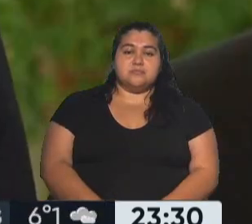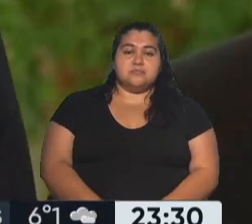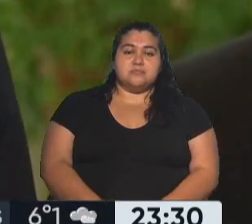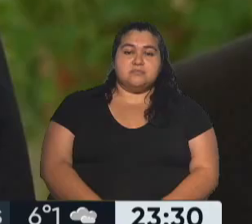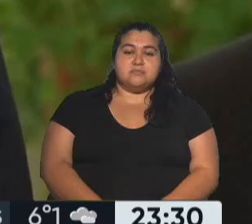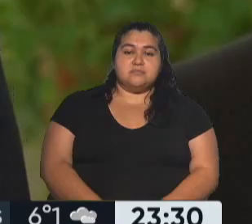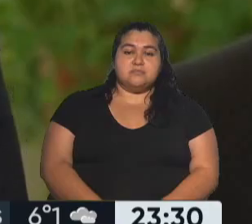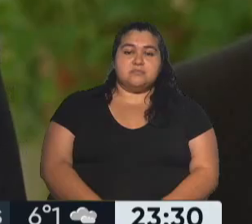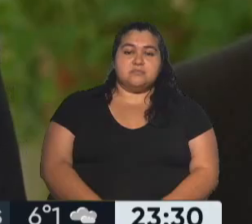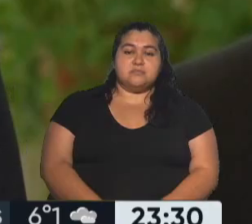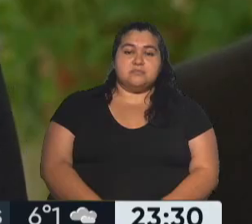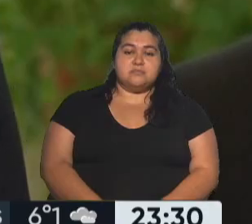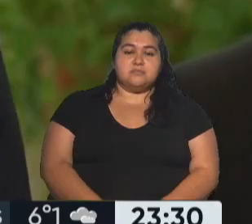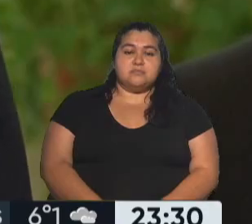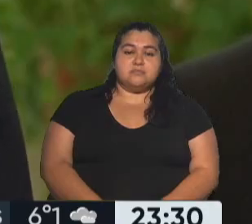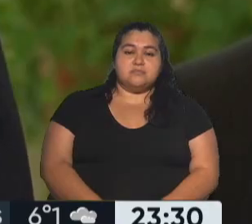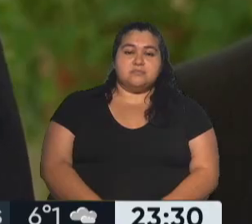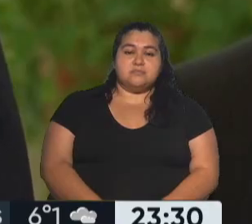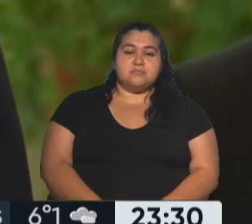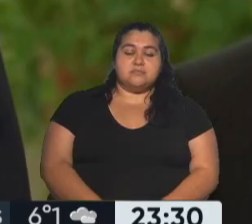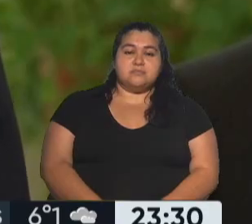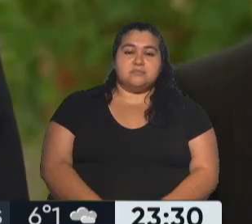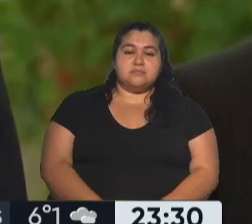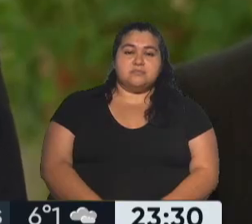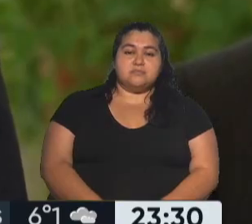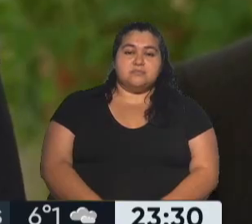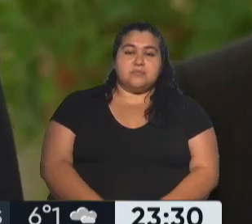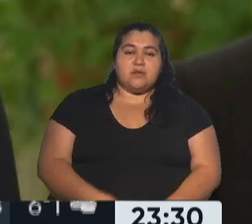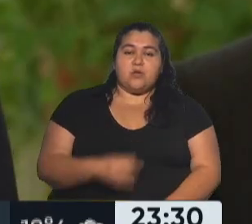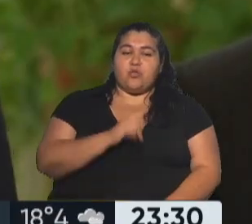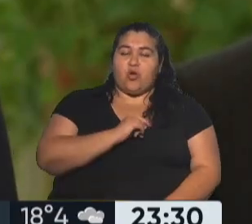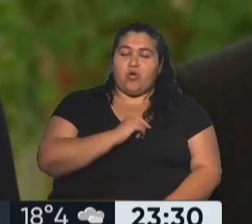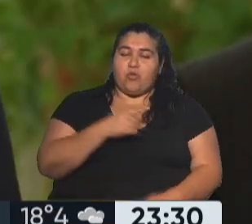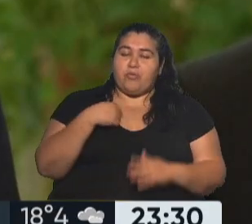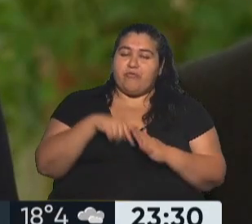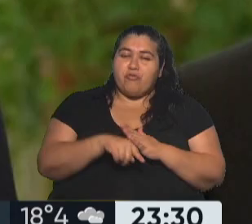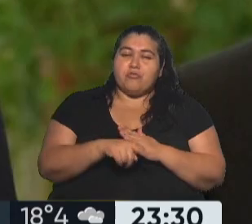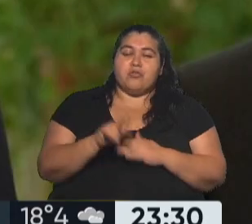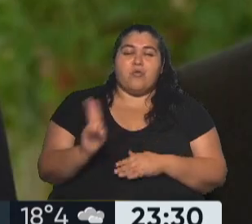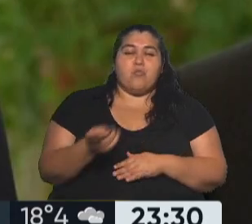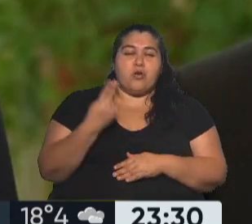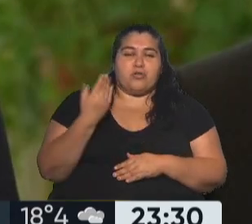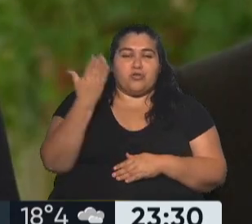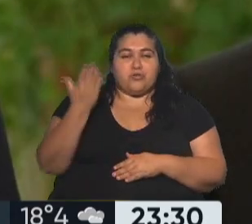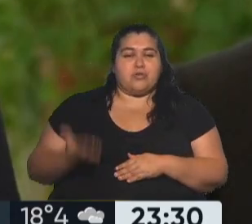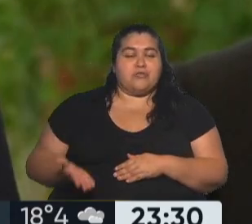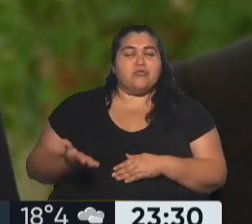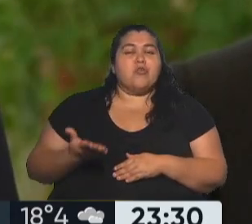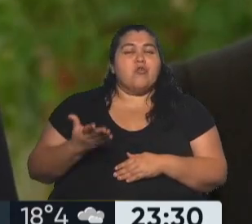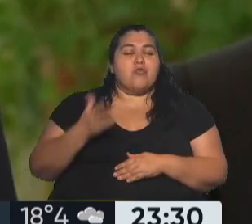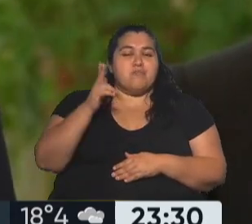Con profondo dolore devo annunciare la morte del nostro Santo